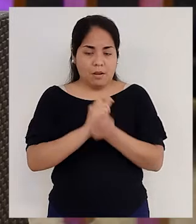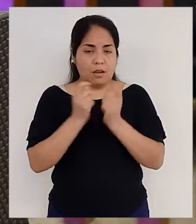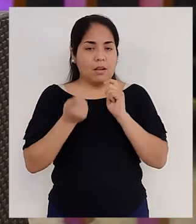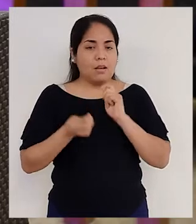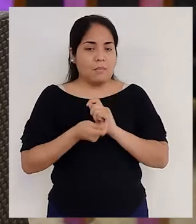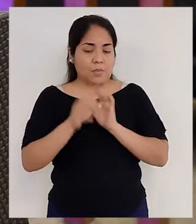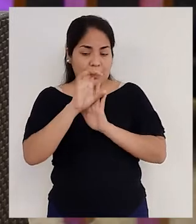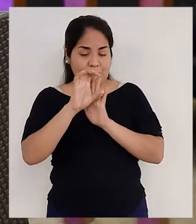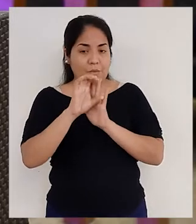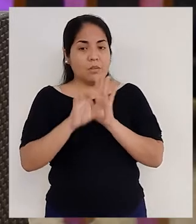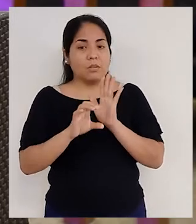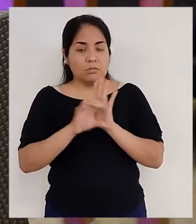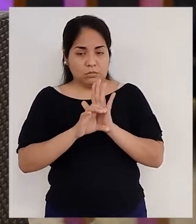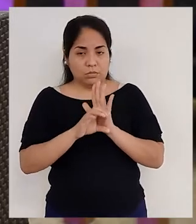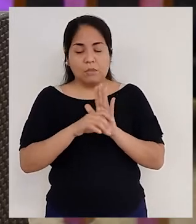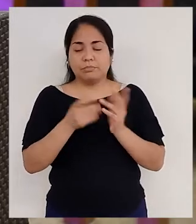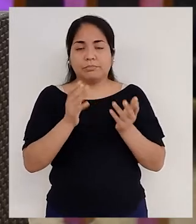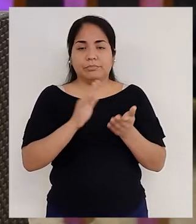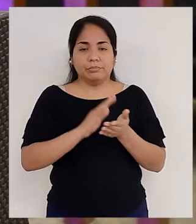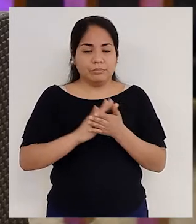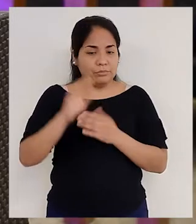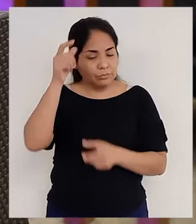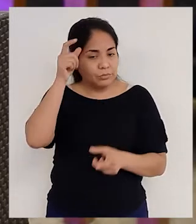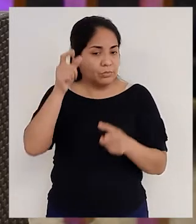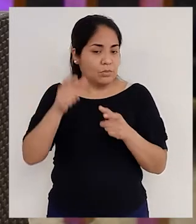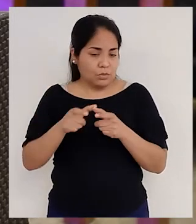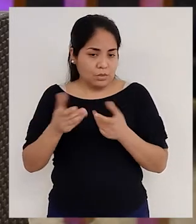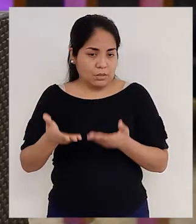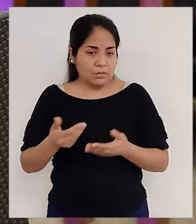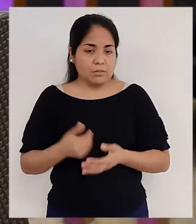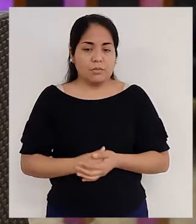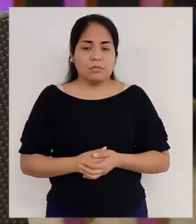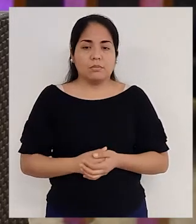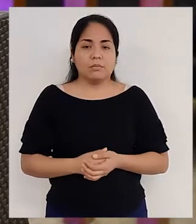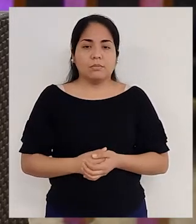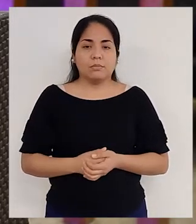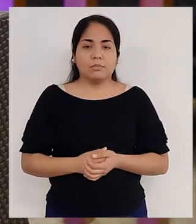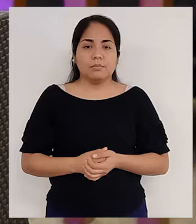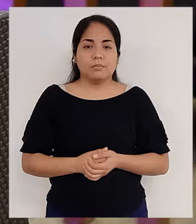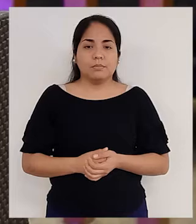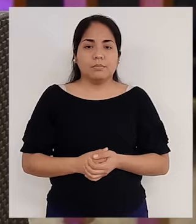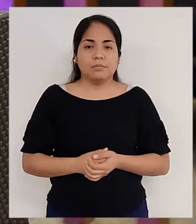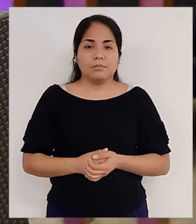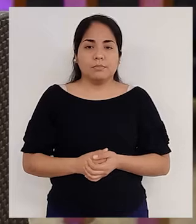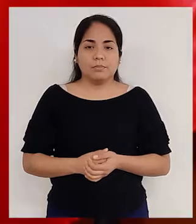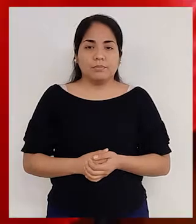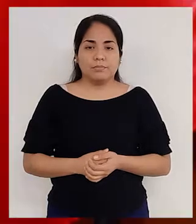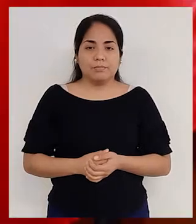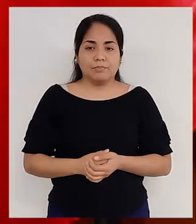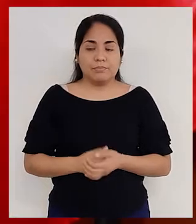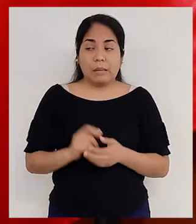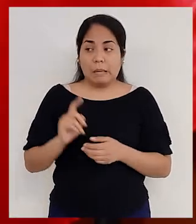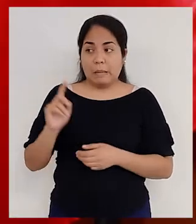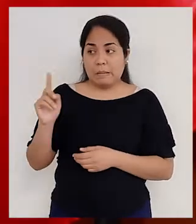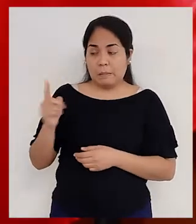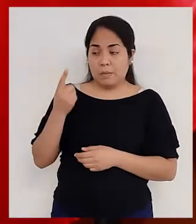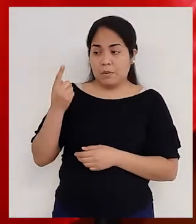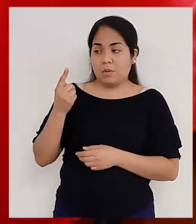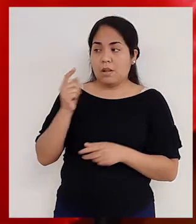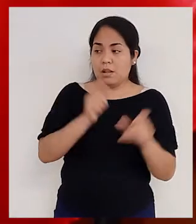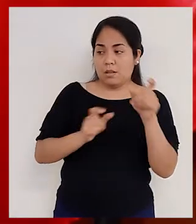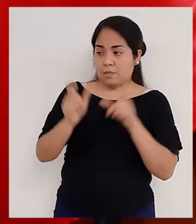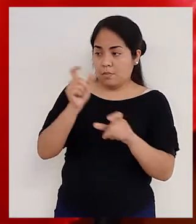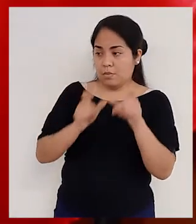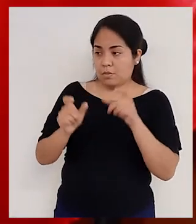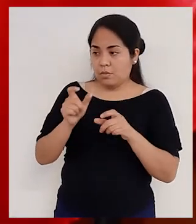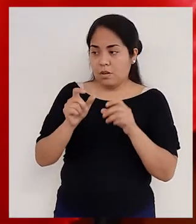nuevamente este cambio que se ha hecho en el Congreso, para que puedan invertir en accesibilidad? Primero,